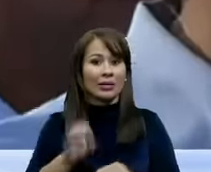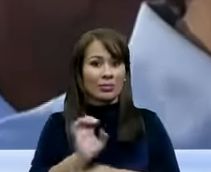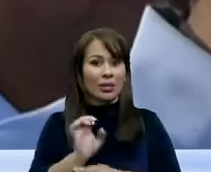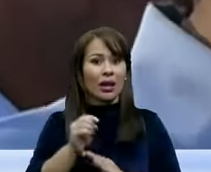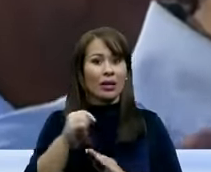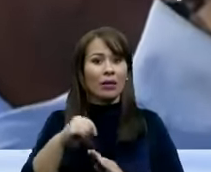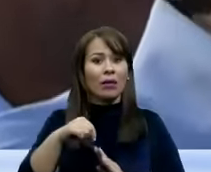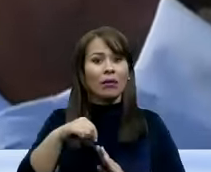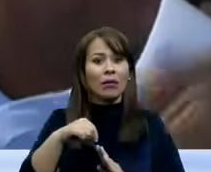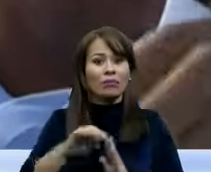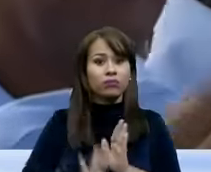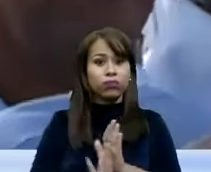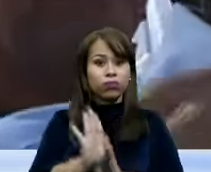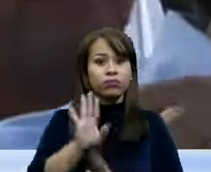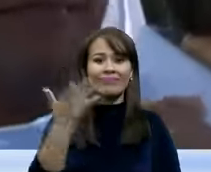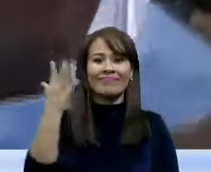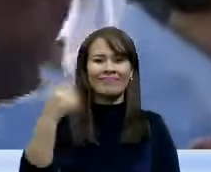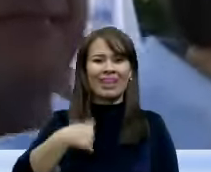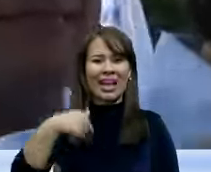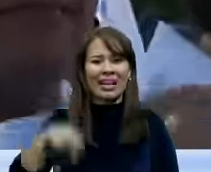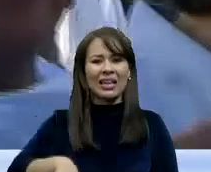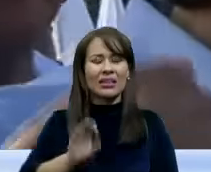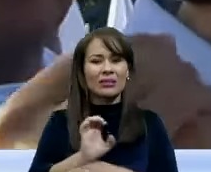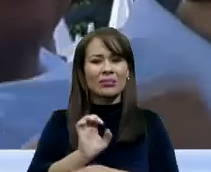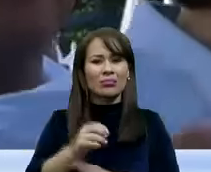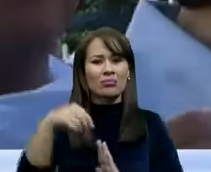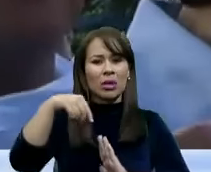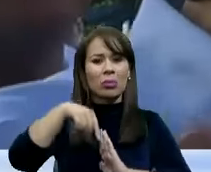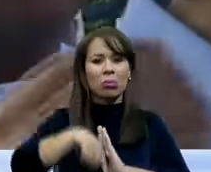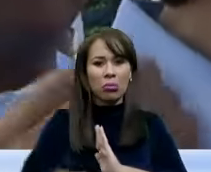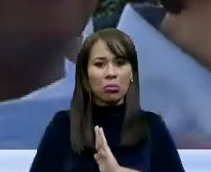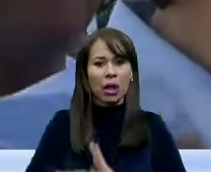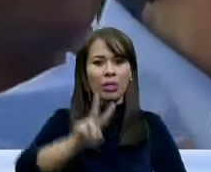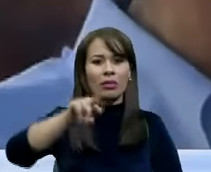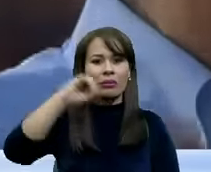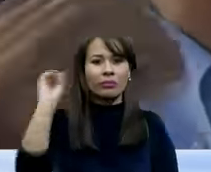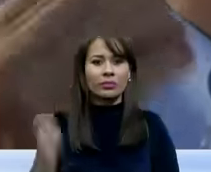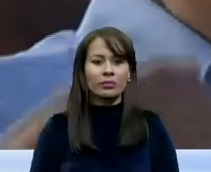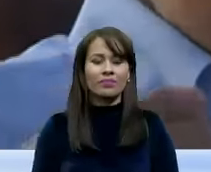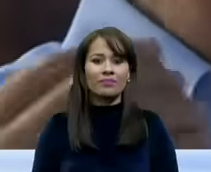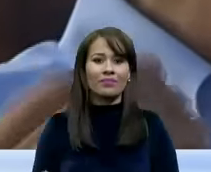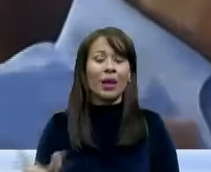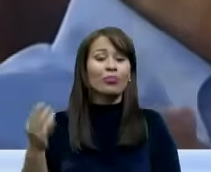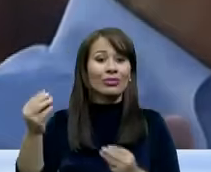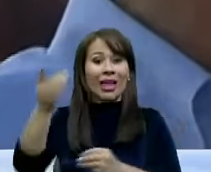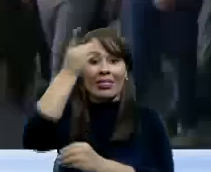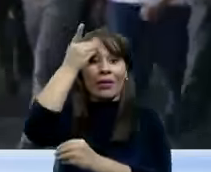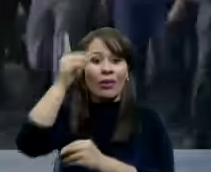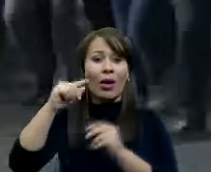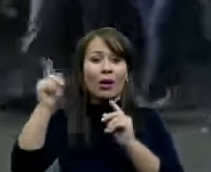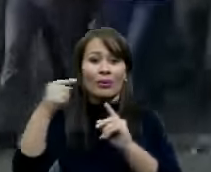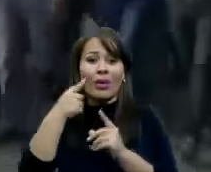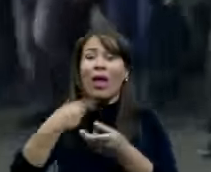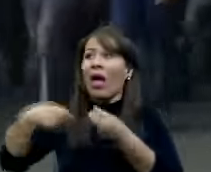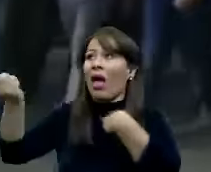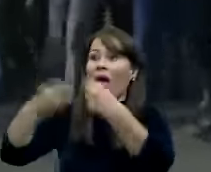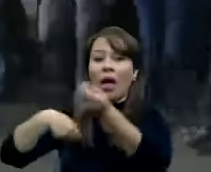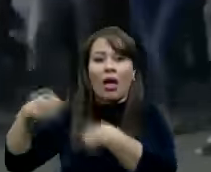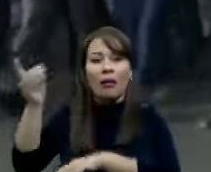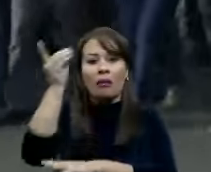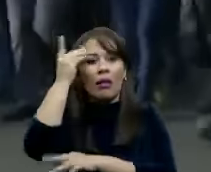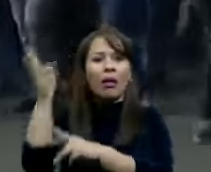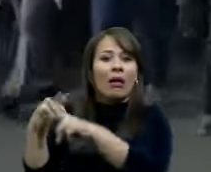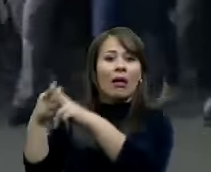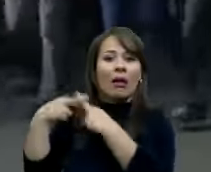realidad ha habido un decrecimiento de un 2% a pesar del endeudamiento público. Finalmente señaló que